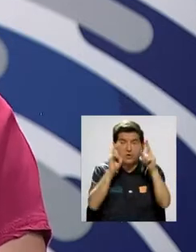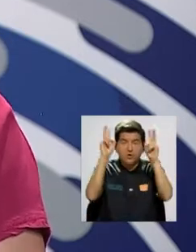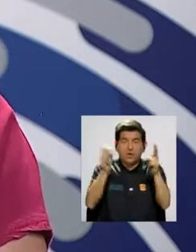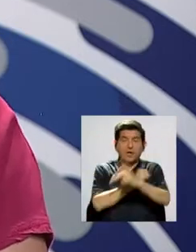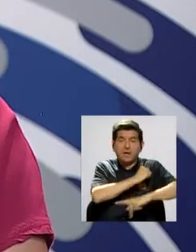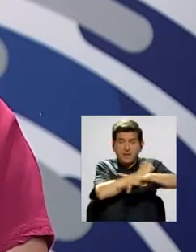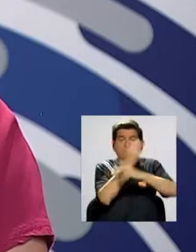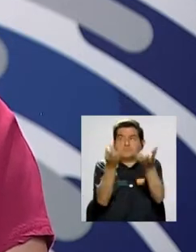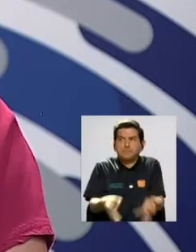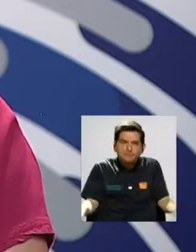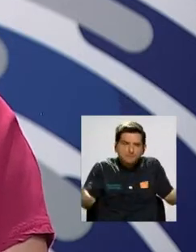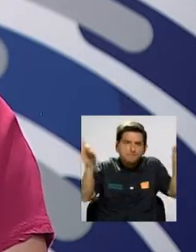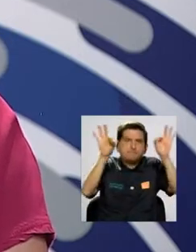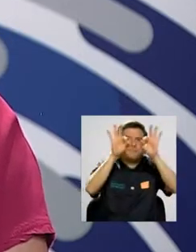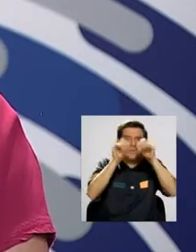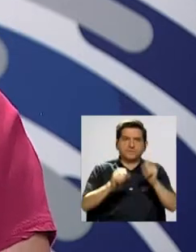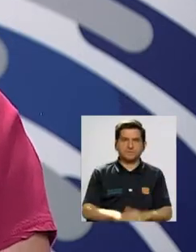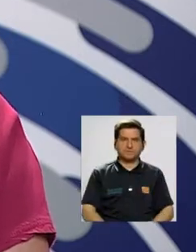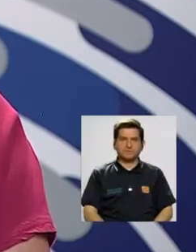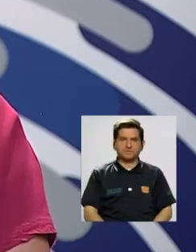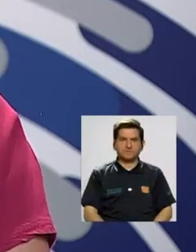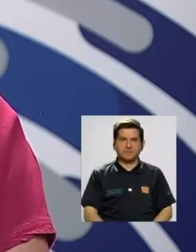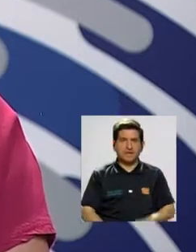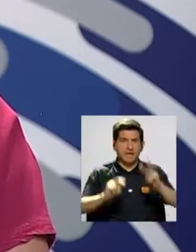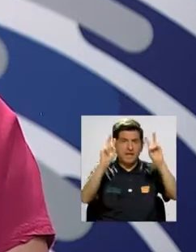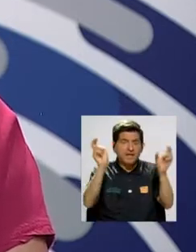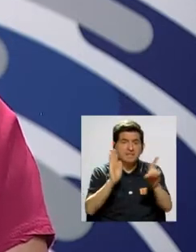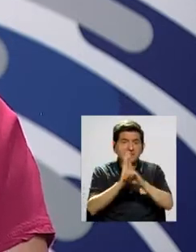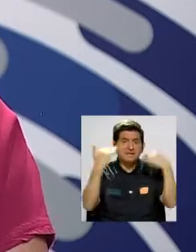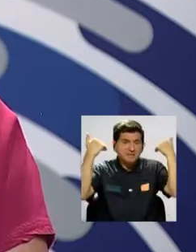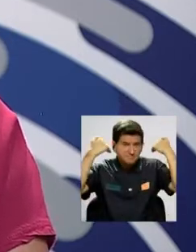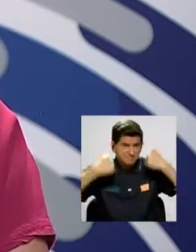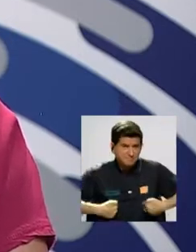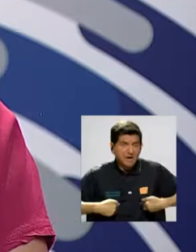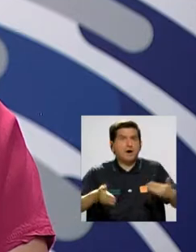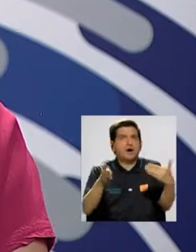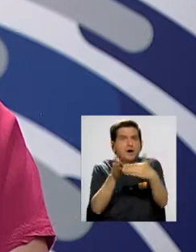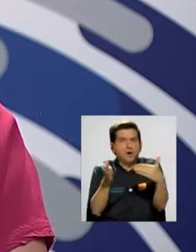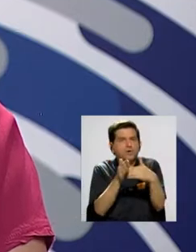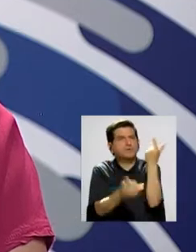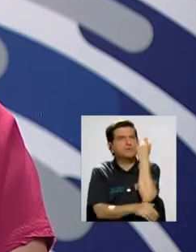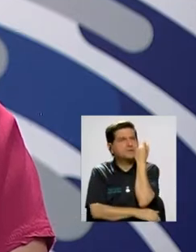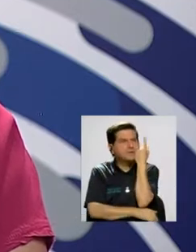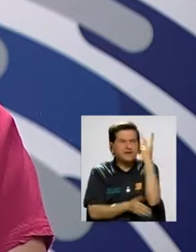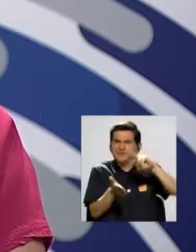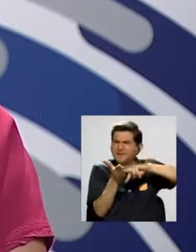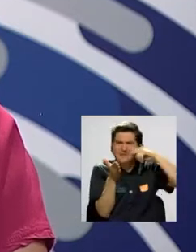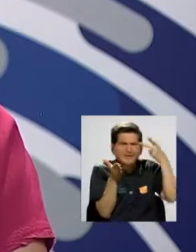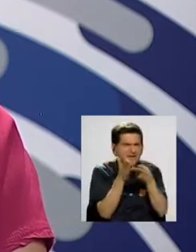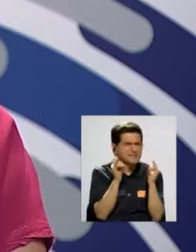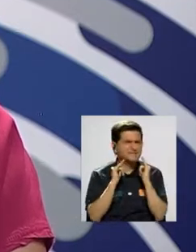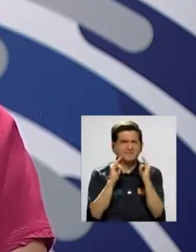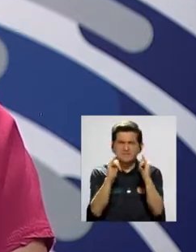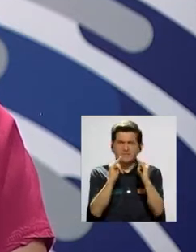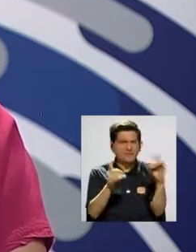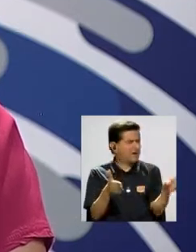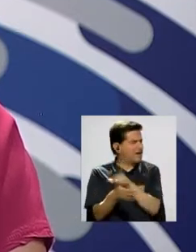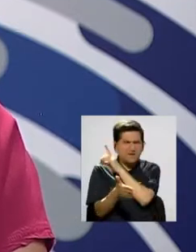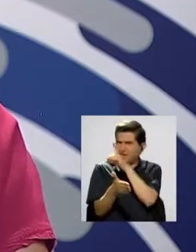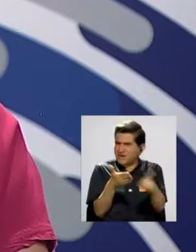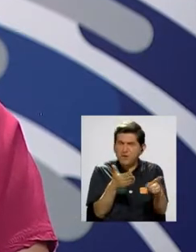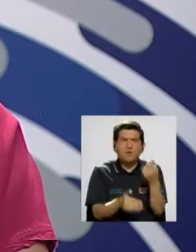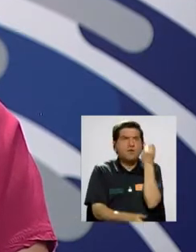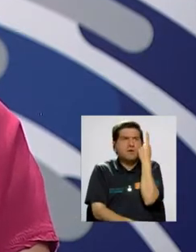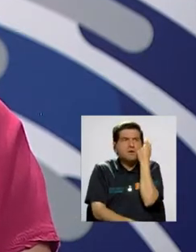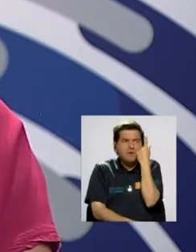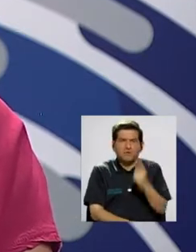país es clave tenerlo. O sea, creo que en temas de derechos humanos volver a entender qué es lo que significa la igualdad y no discriminación y volver a